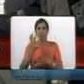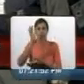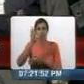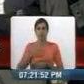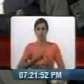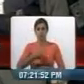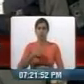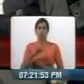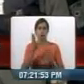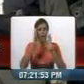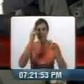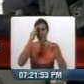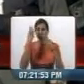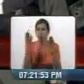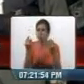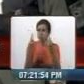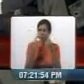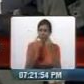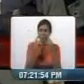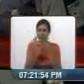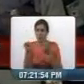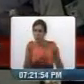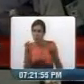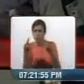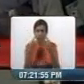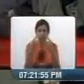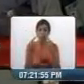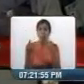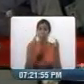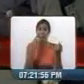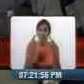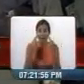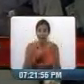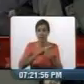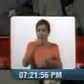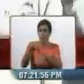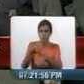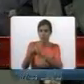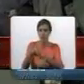estar muy atentos, monitoreando todo el comportamiento a nivel nacional